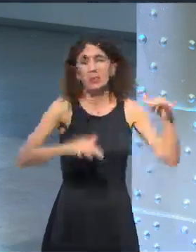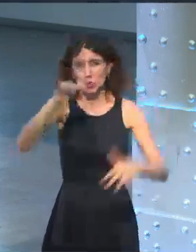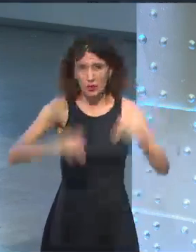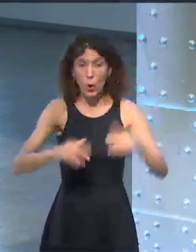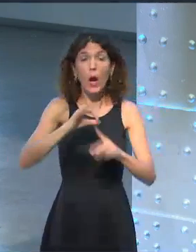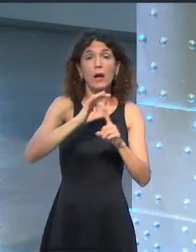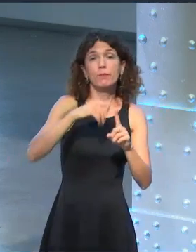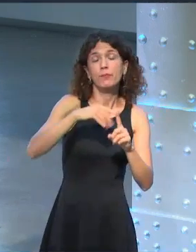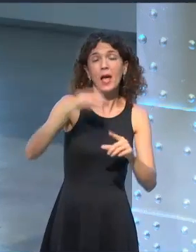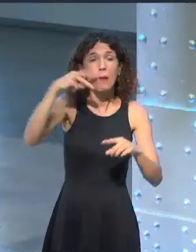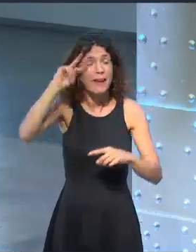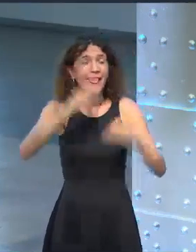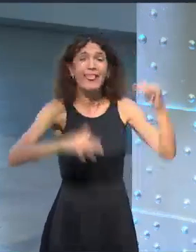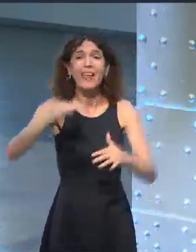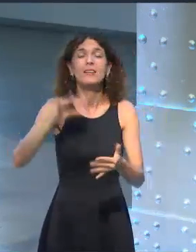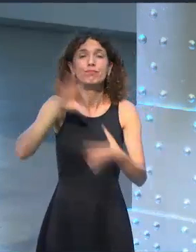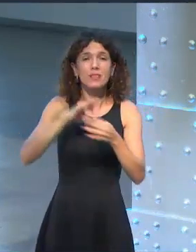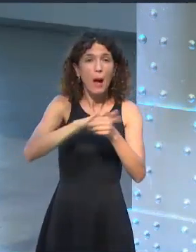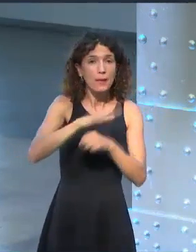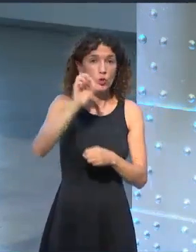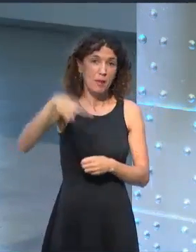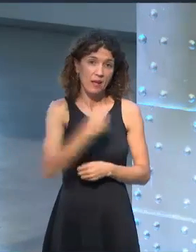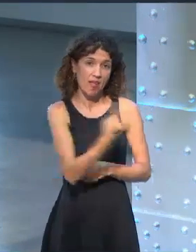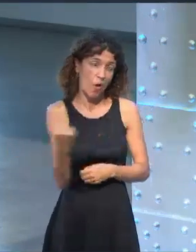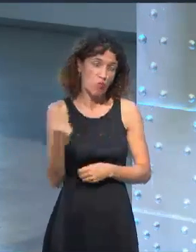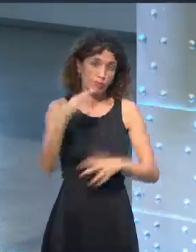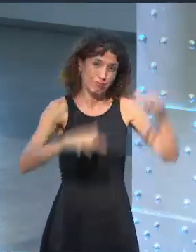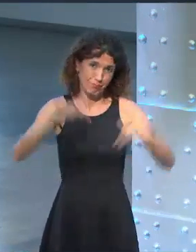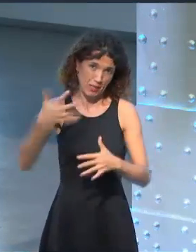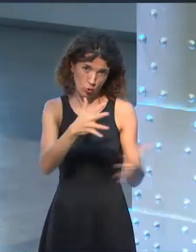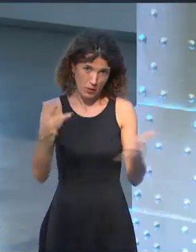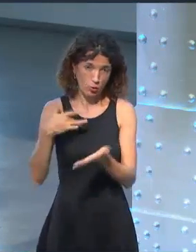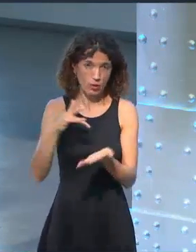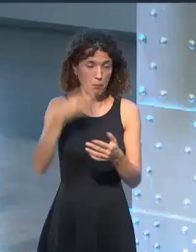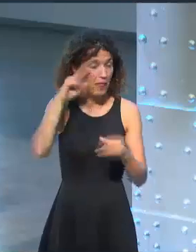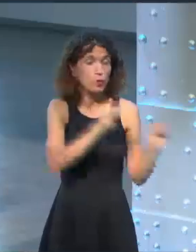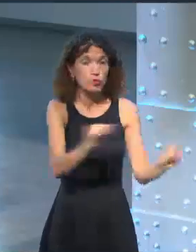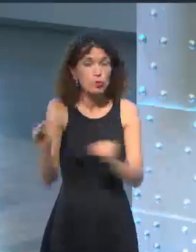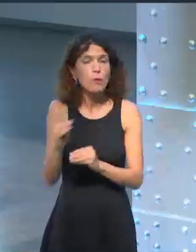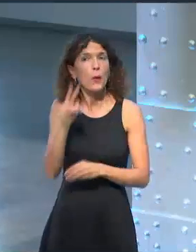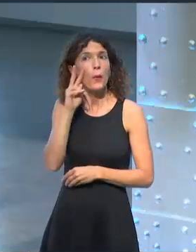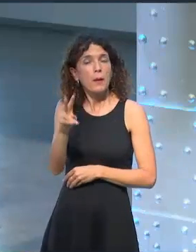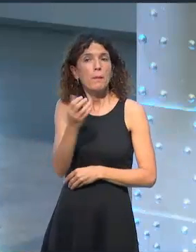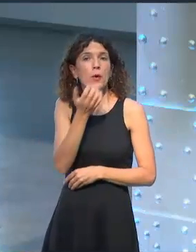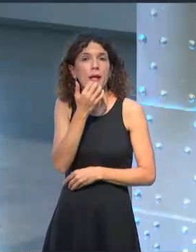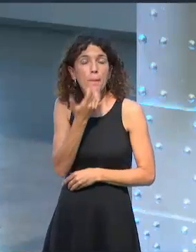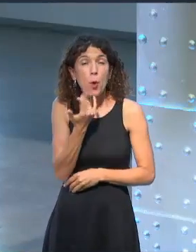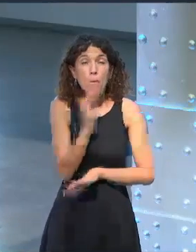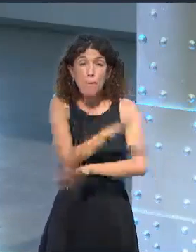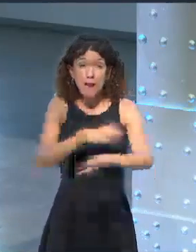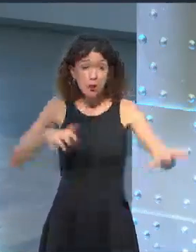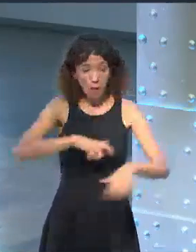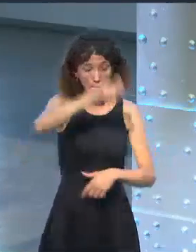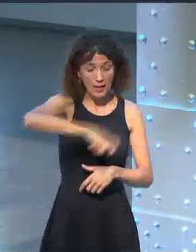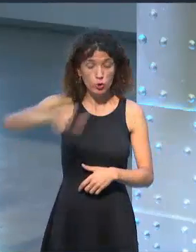grado de experiencia con el ámbito STEM. Como se puede observar, la mayoría de